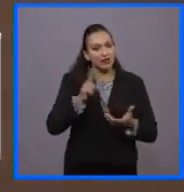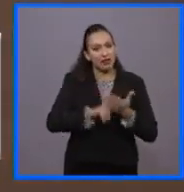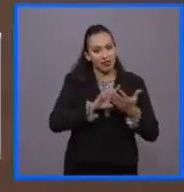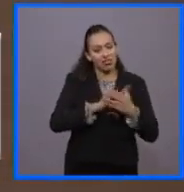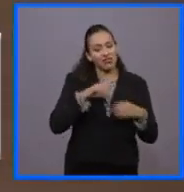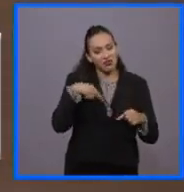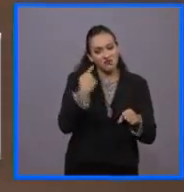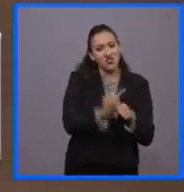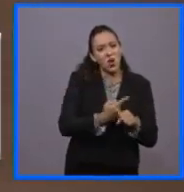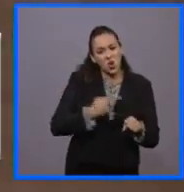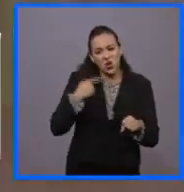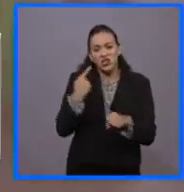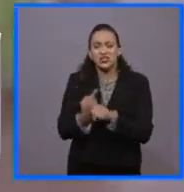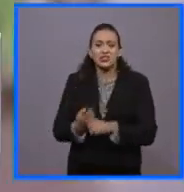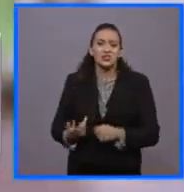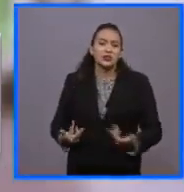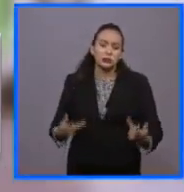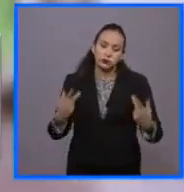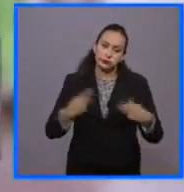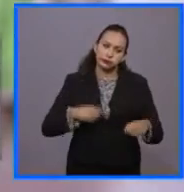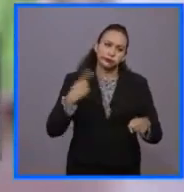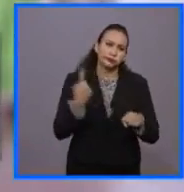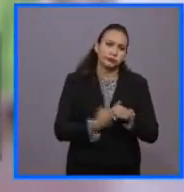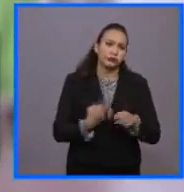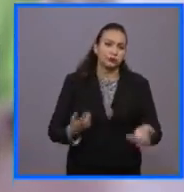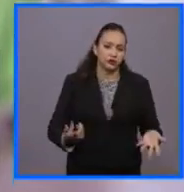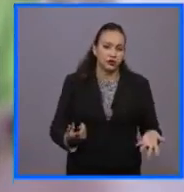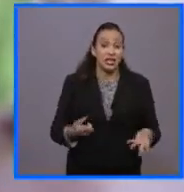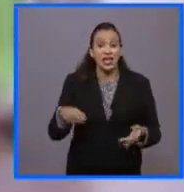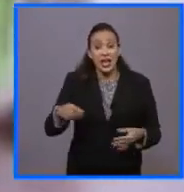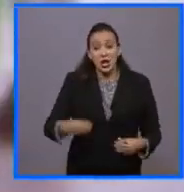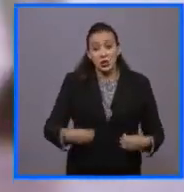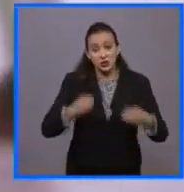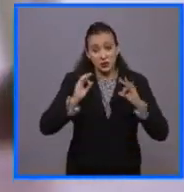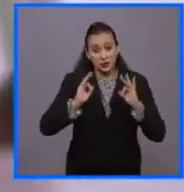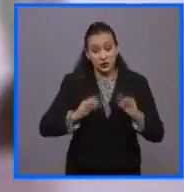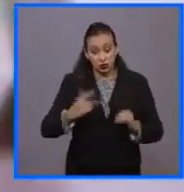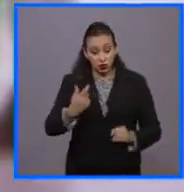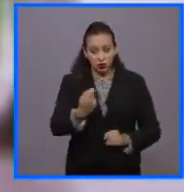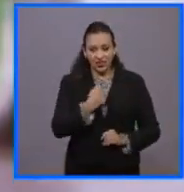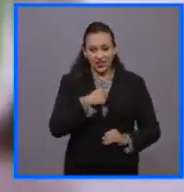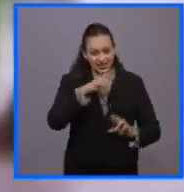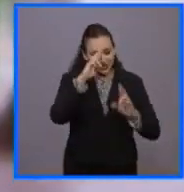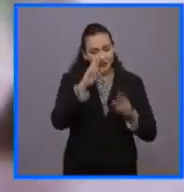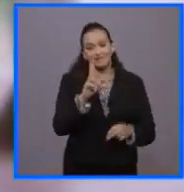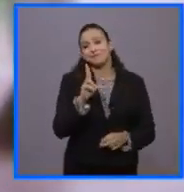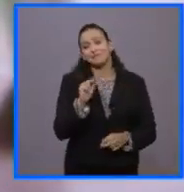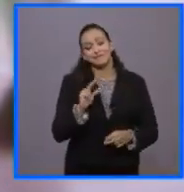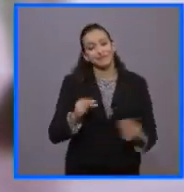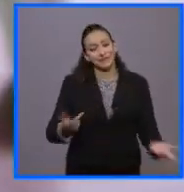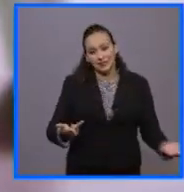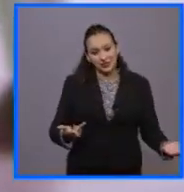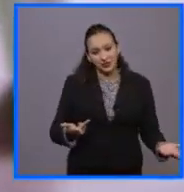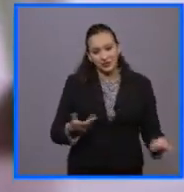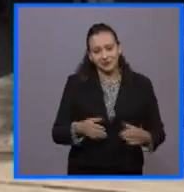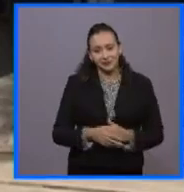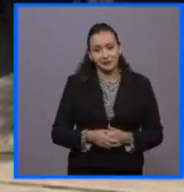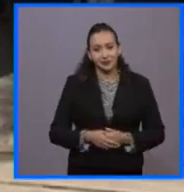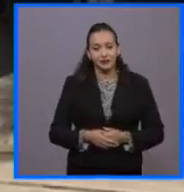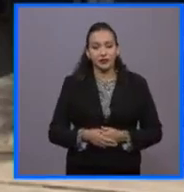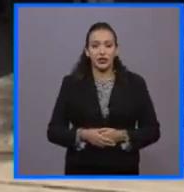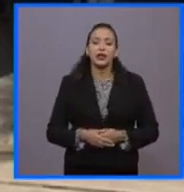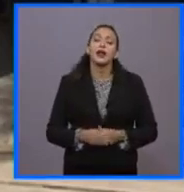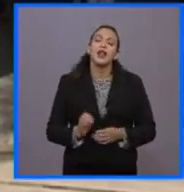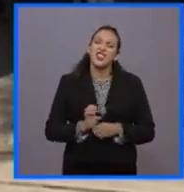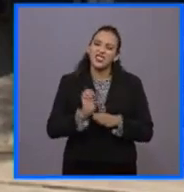libre desarrollo de la personalidad al no permitirles vivir de acuerdo con su identidad, expresión de género y orientación sexual. Ante